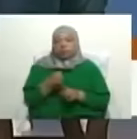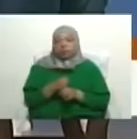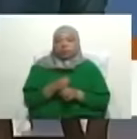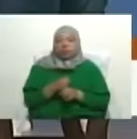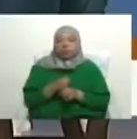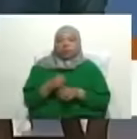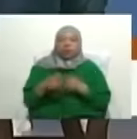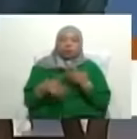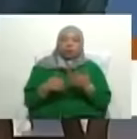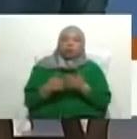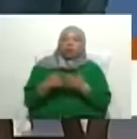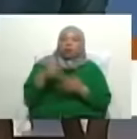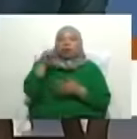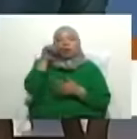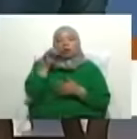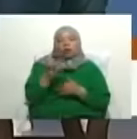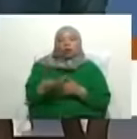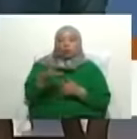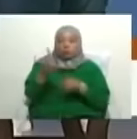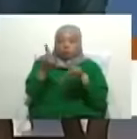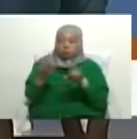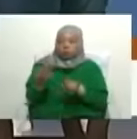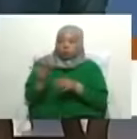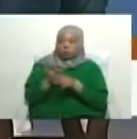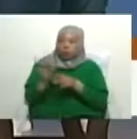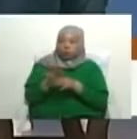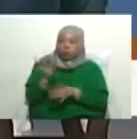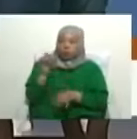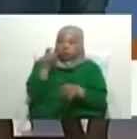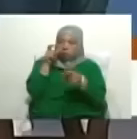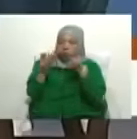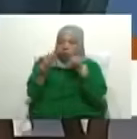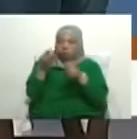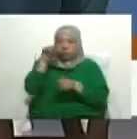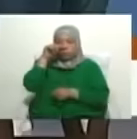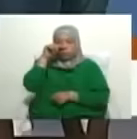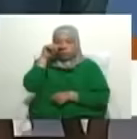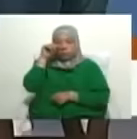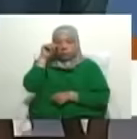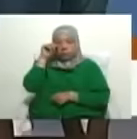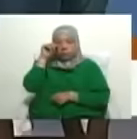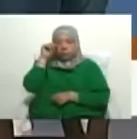que cumplía funciones de seguridad en